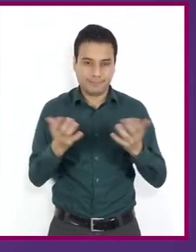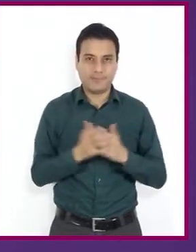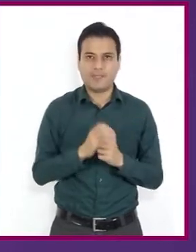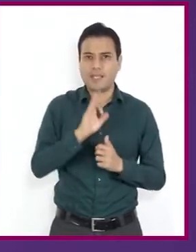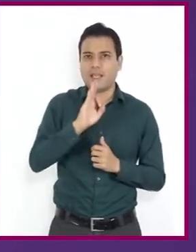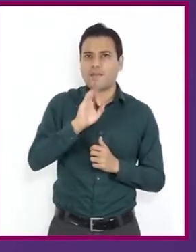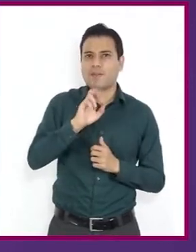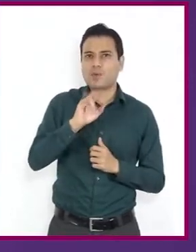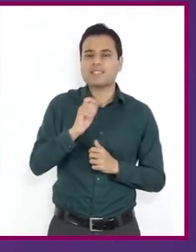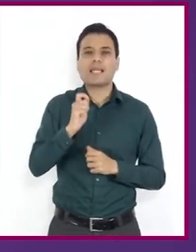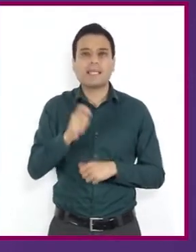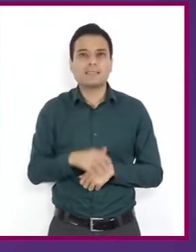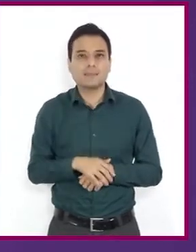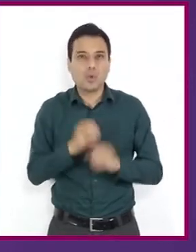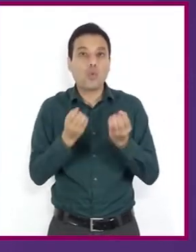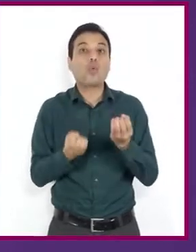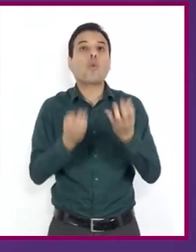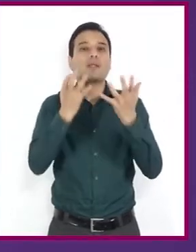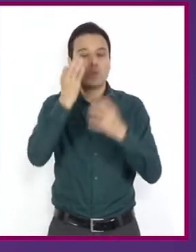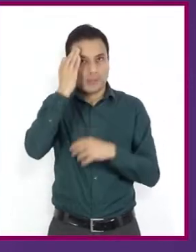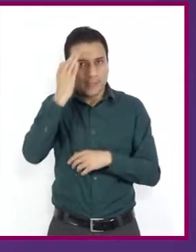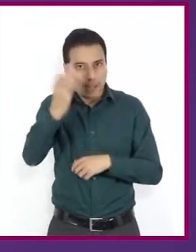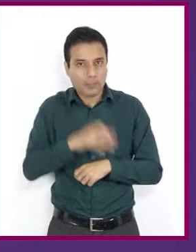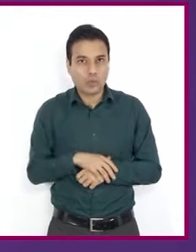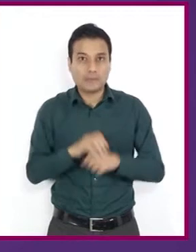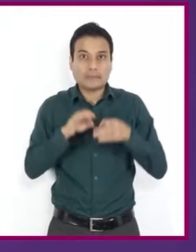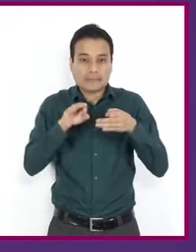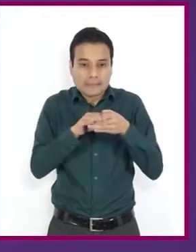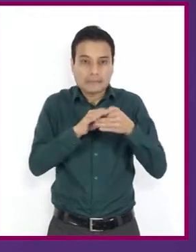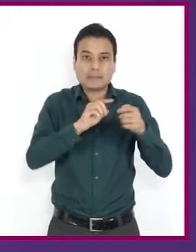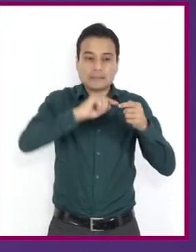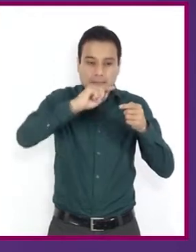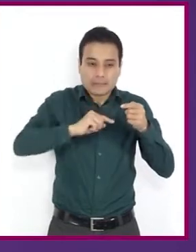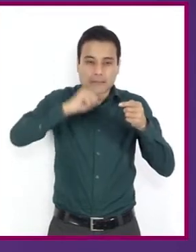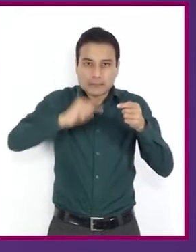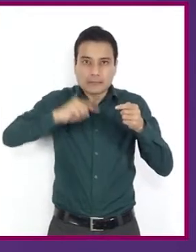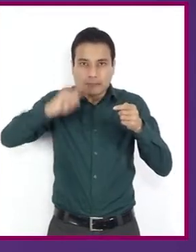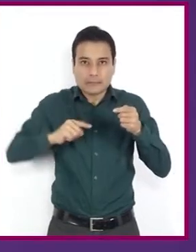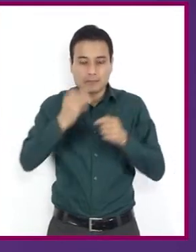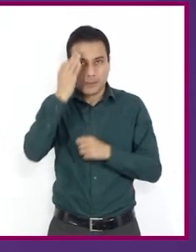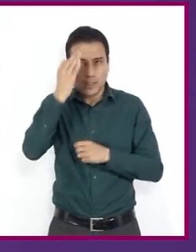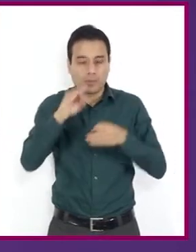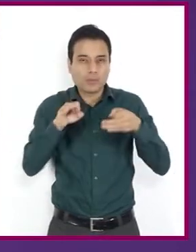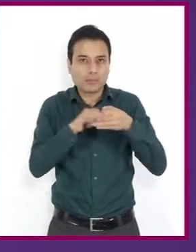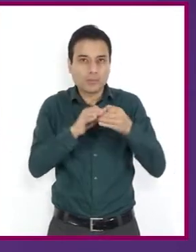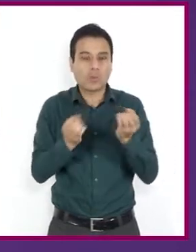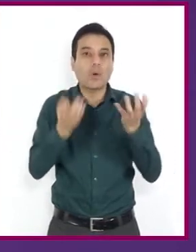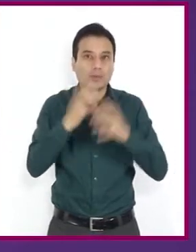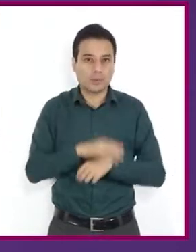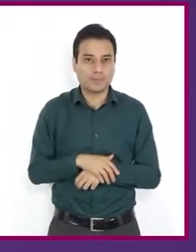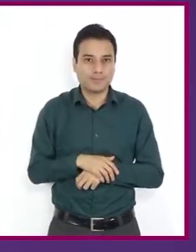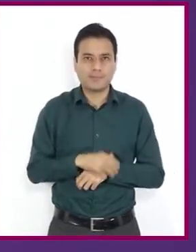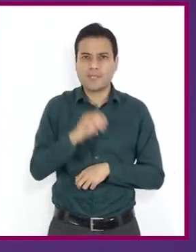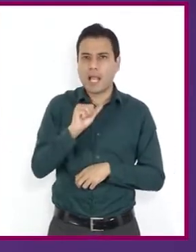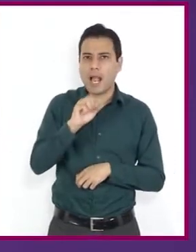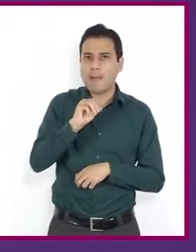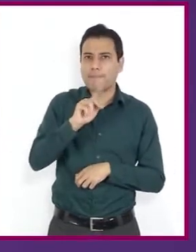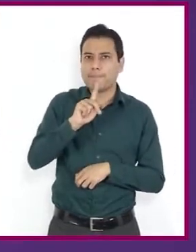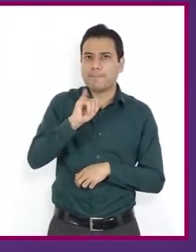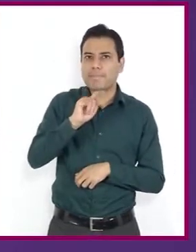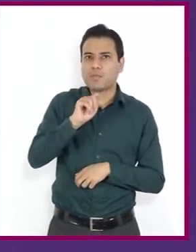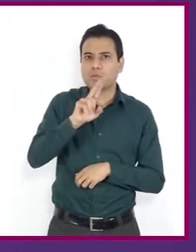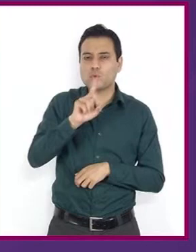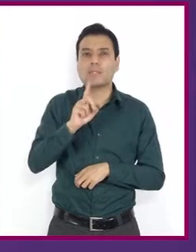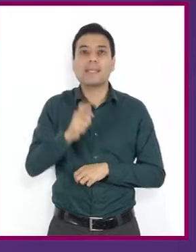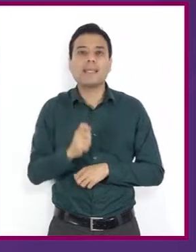tiempo. El periodo es la duración del tiempo de cada evento repetitivo. La amplitud es la distancia entre el punto